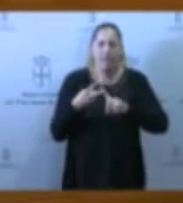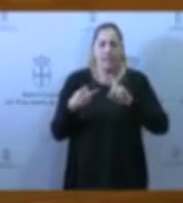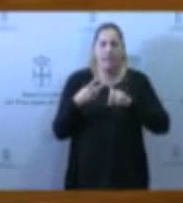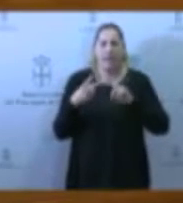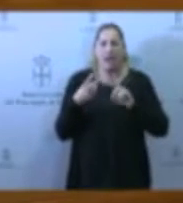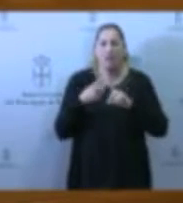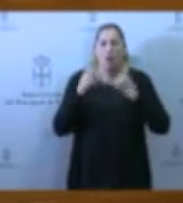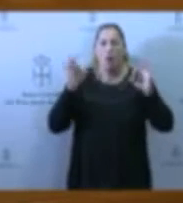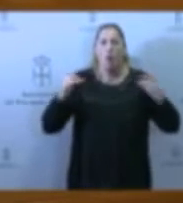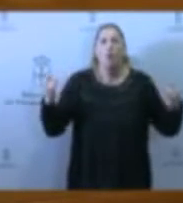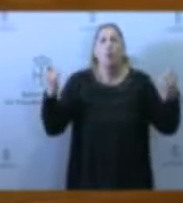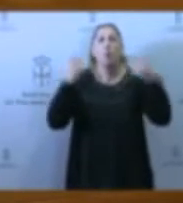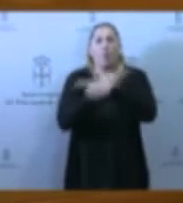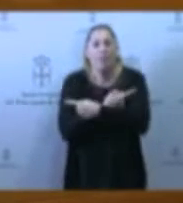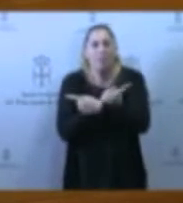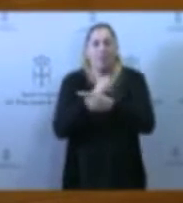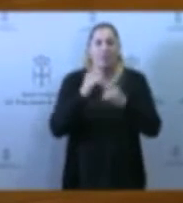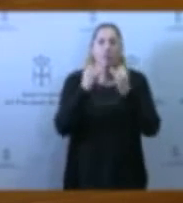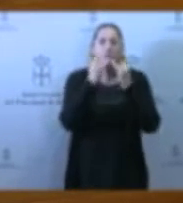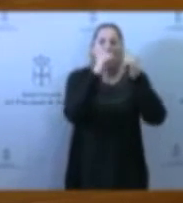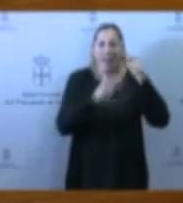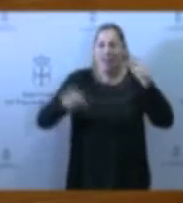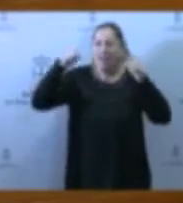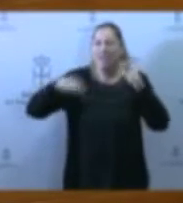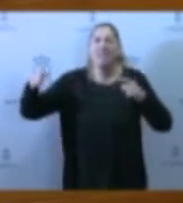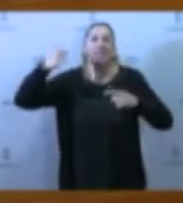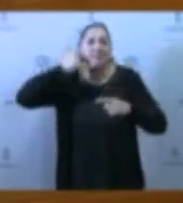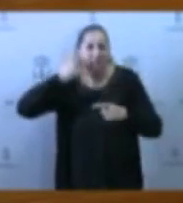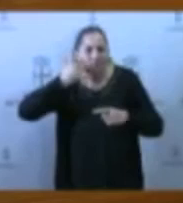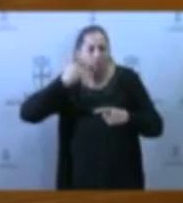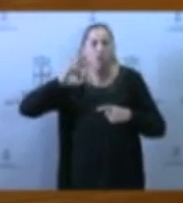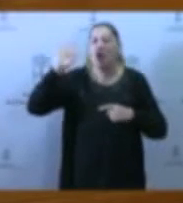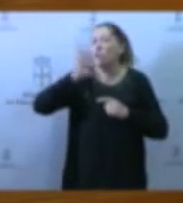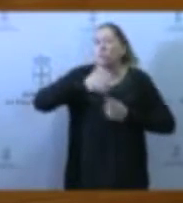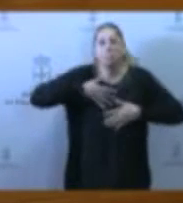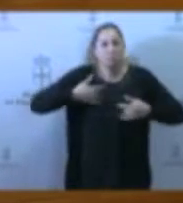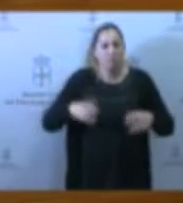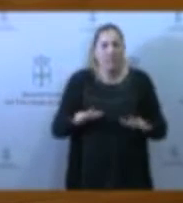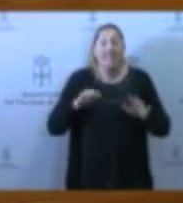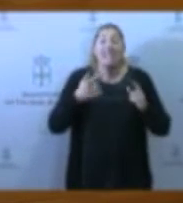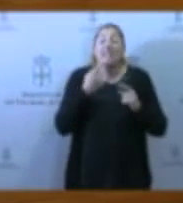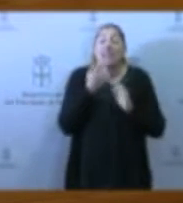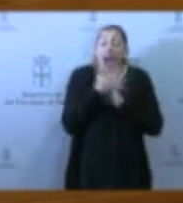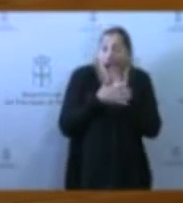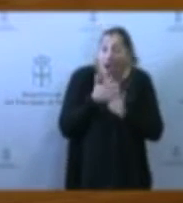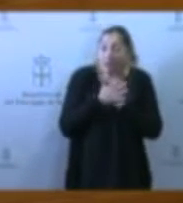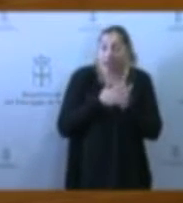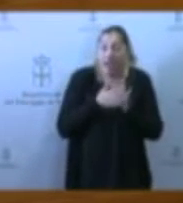líneas telefónicas o sean masas arbóreas. Y se definen unas calles